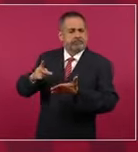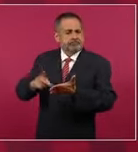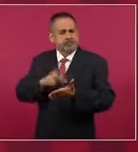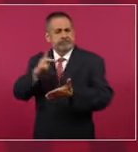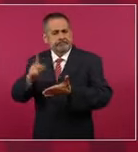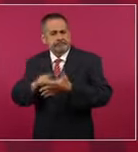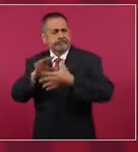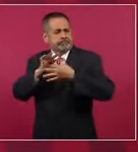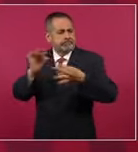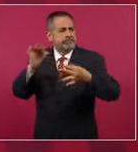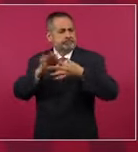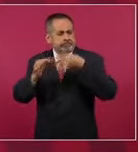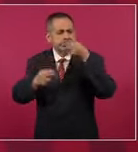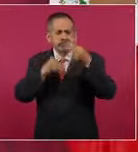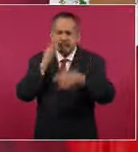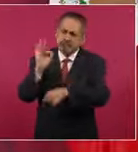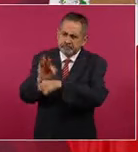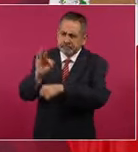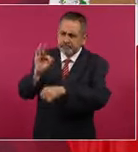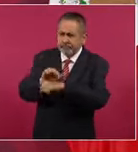constantemente habla en favor de los pobres,